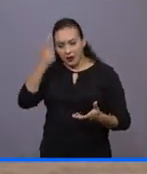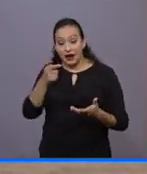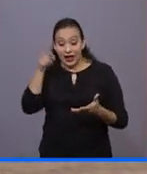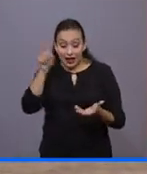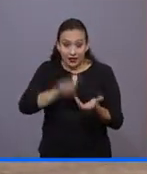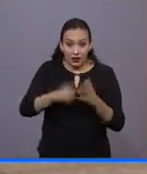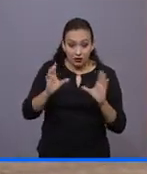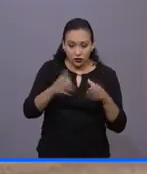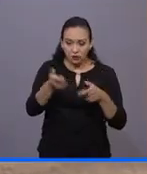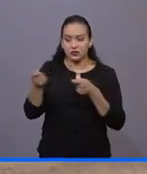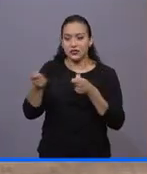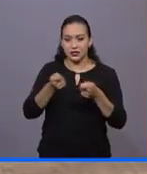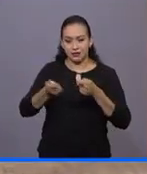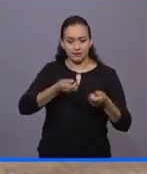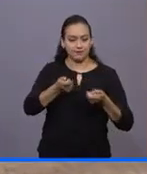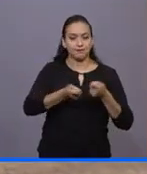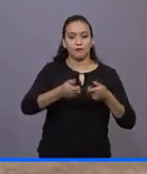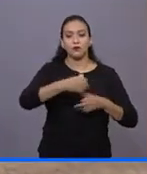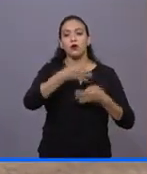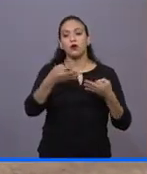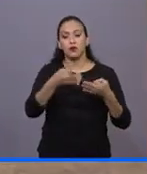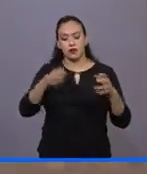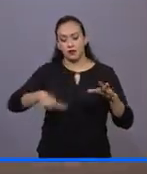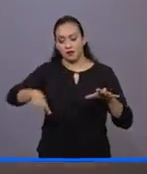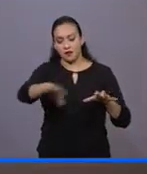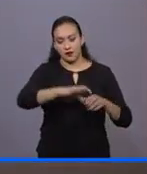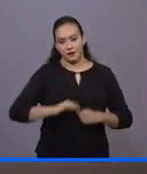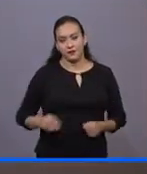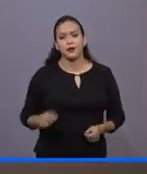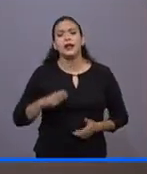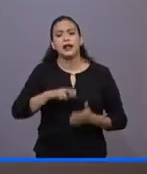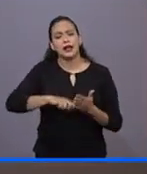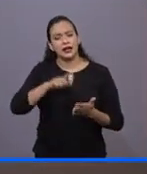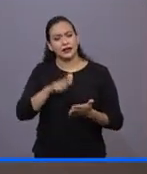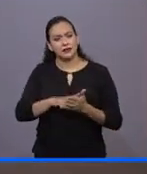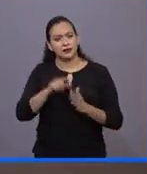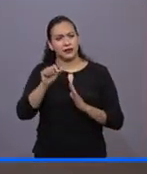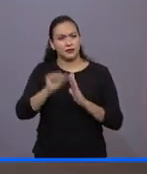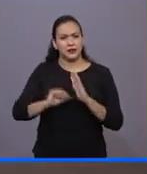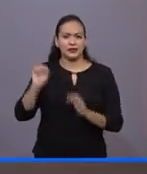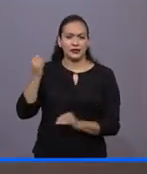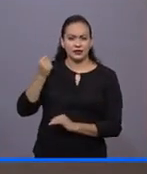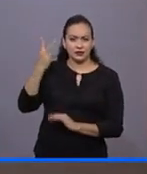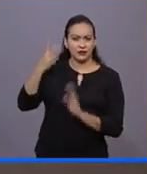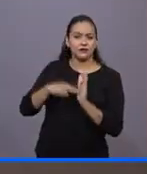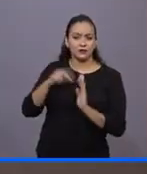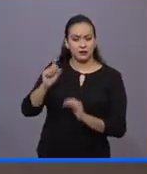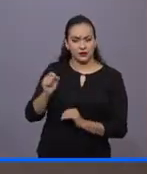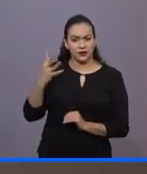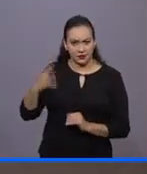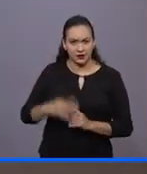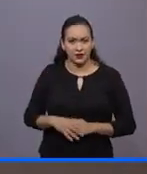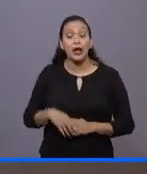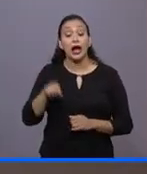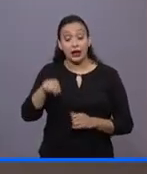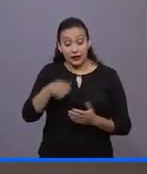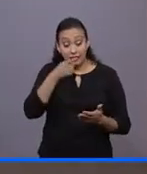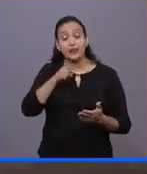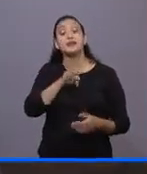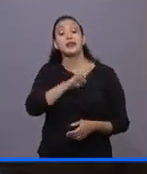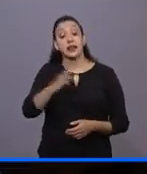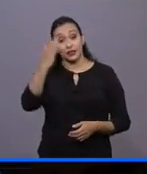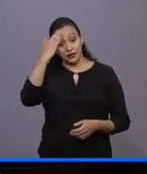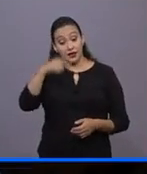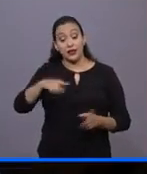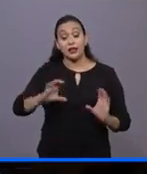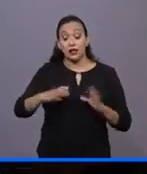administrarlos directamente. La sala explicó que conforme a la reforma constitucional de septiembre de 2024, se reconoce a dichas comunidades